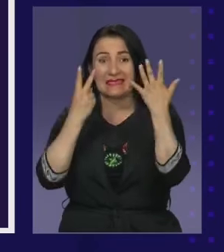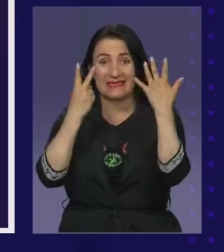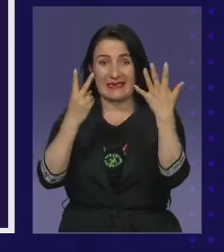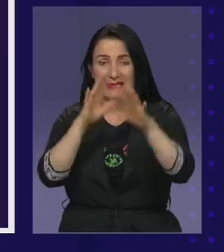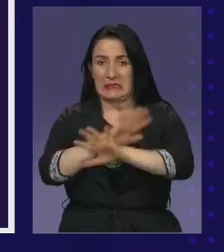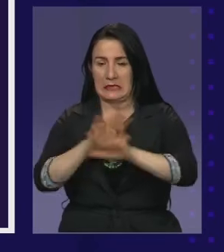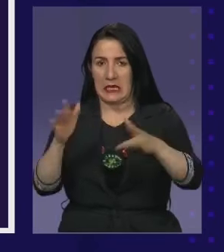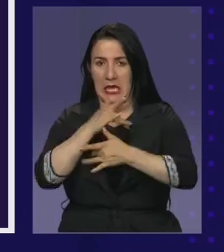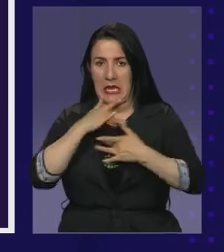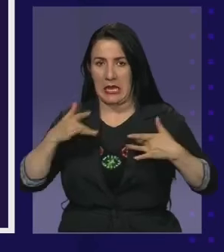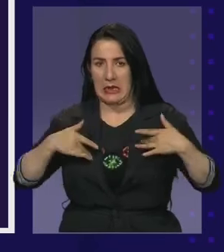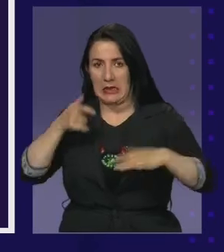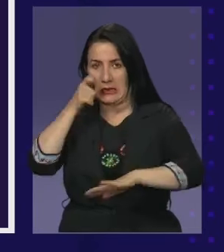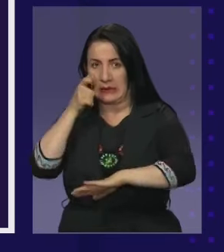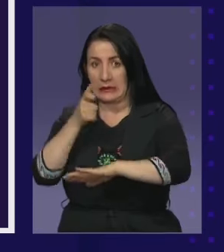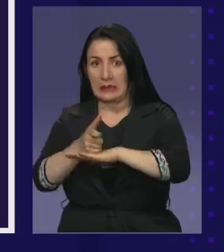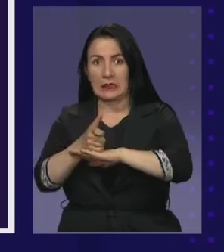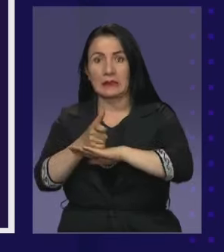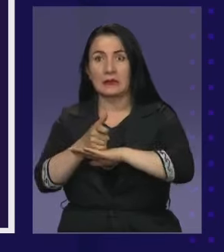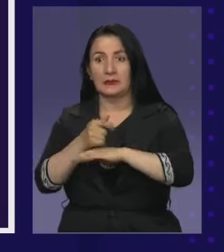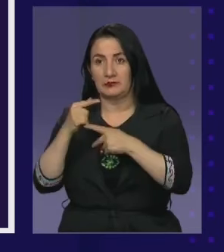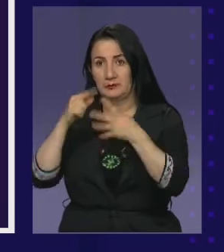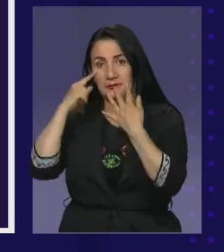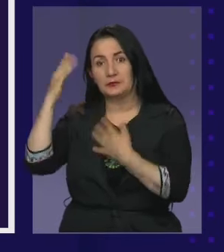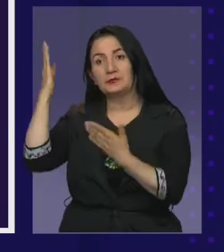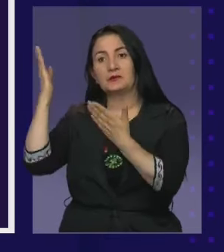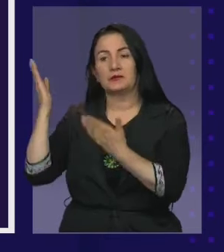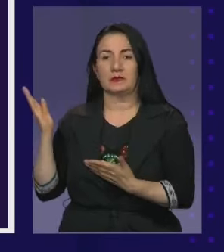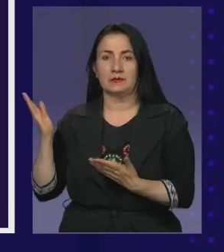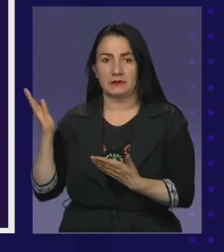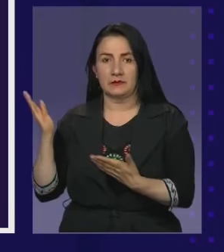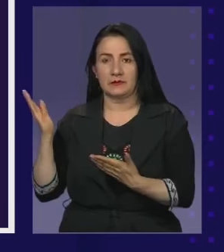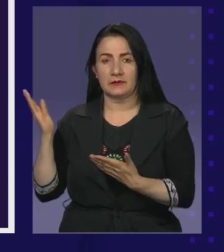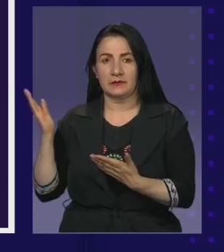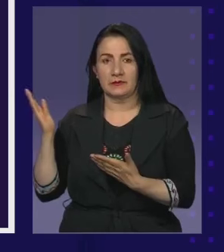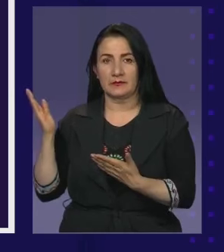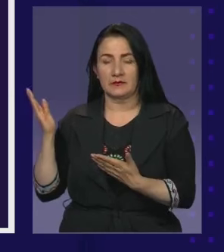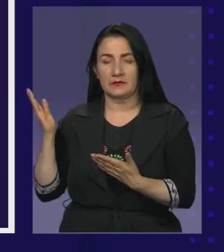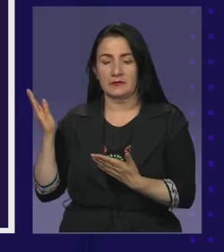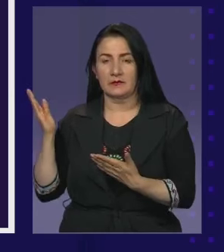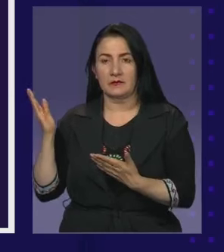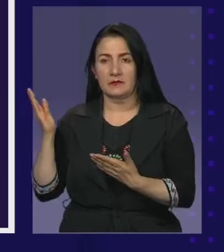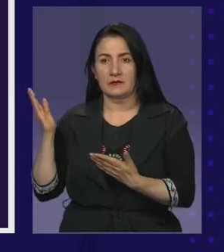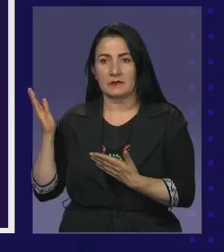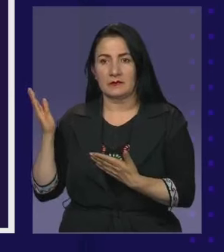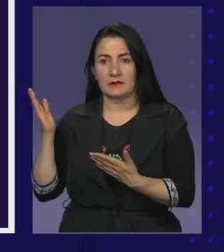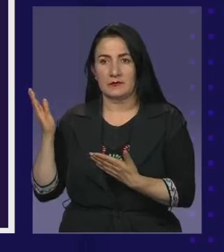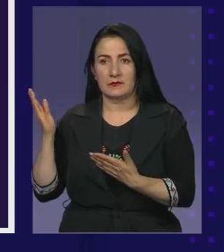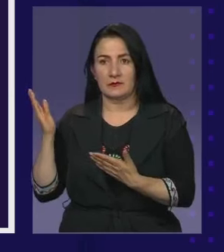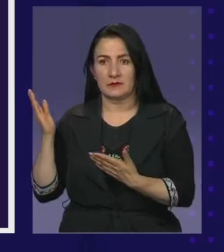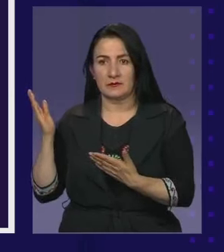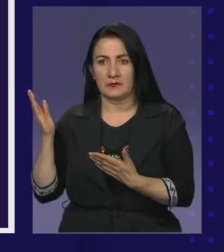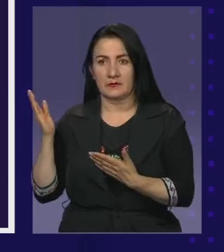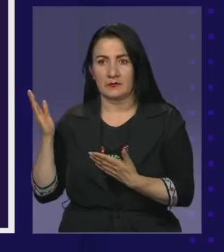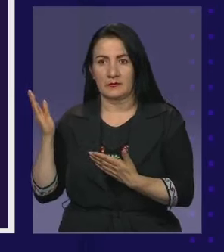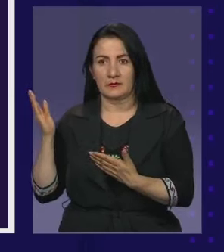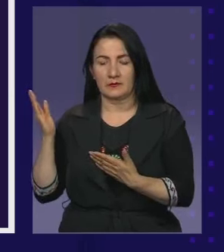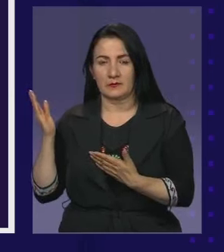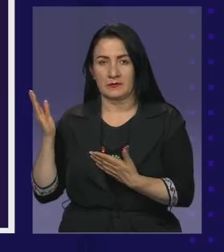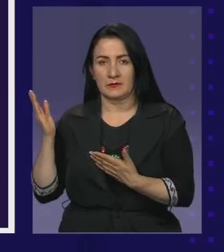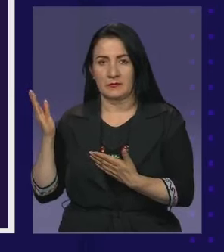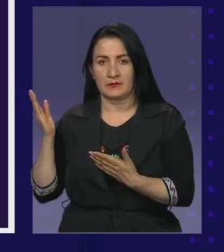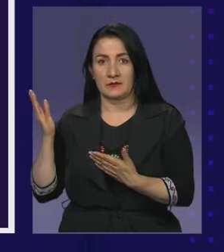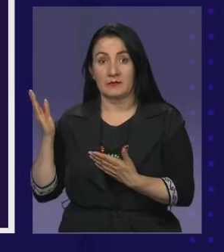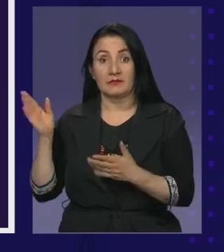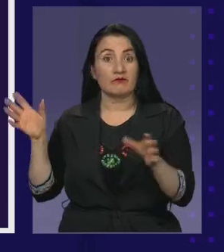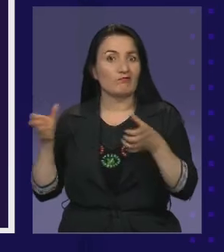las EPS intervenidas: Sabia Salud, Asmed Salud, Emsanar, Servicio Occidental de Salud, Famisanar, Sanitas y